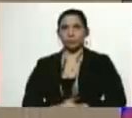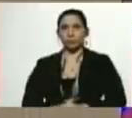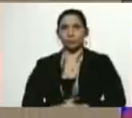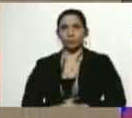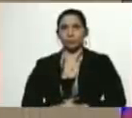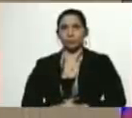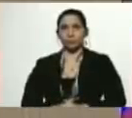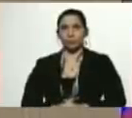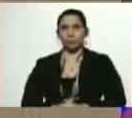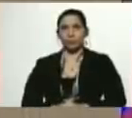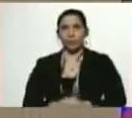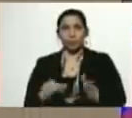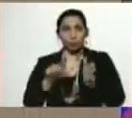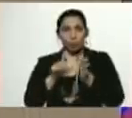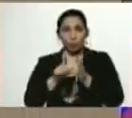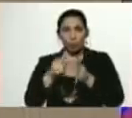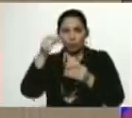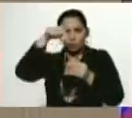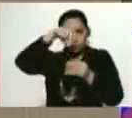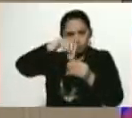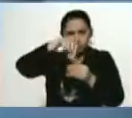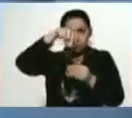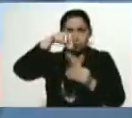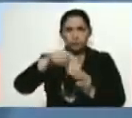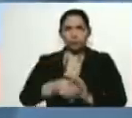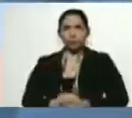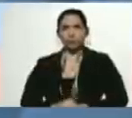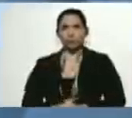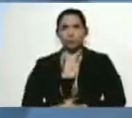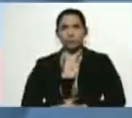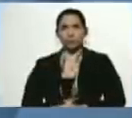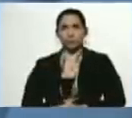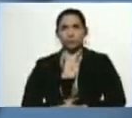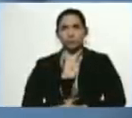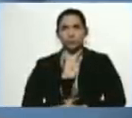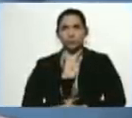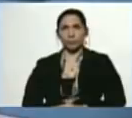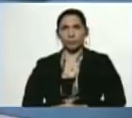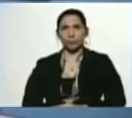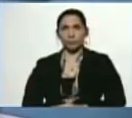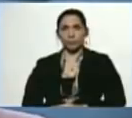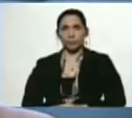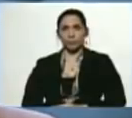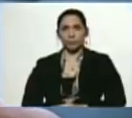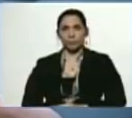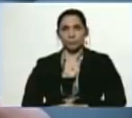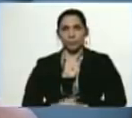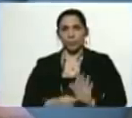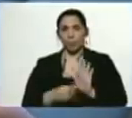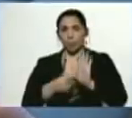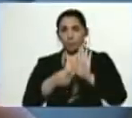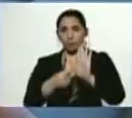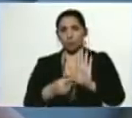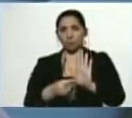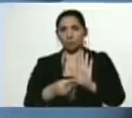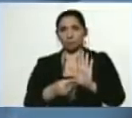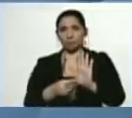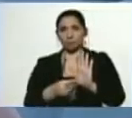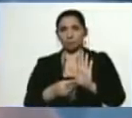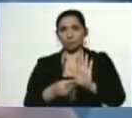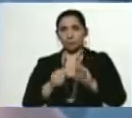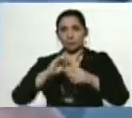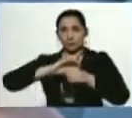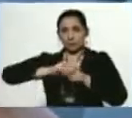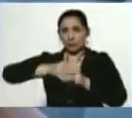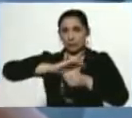el medio de cultivo donde se coloca el hisopo con la muestra y se tapa,